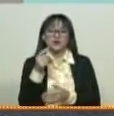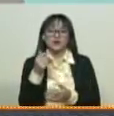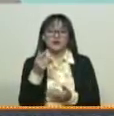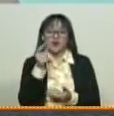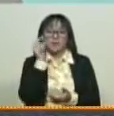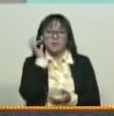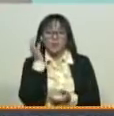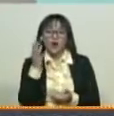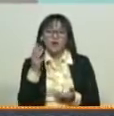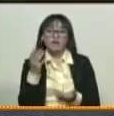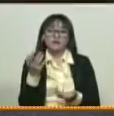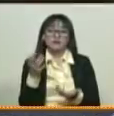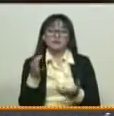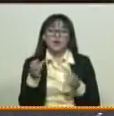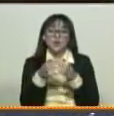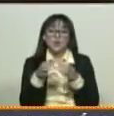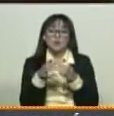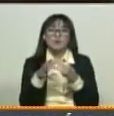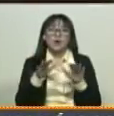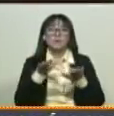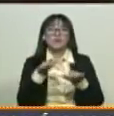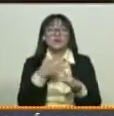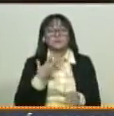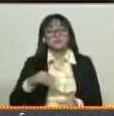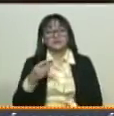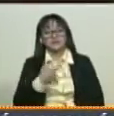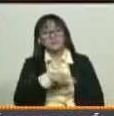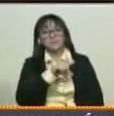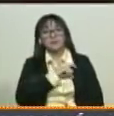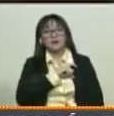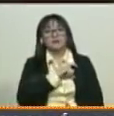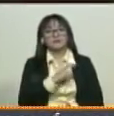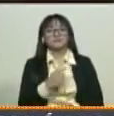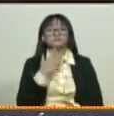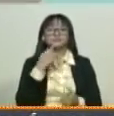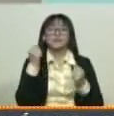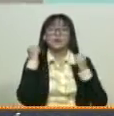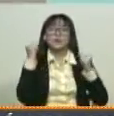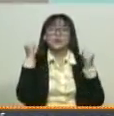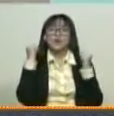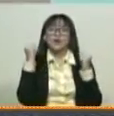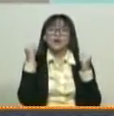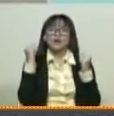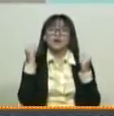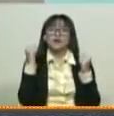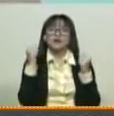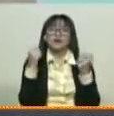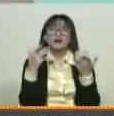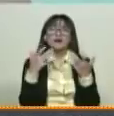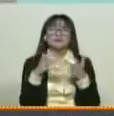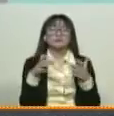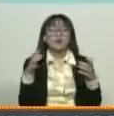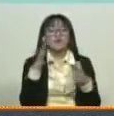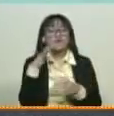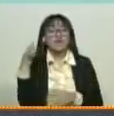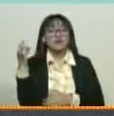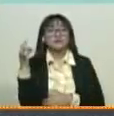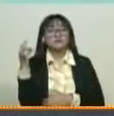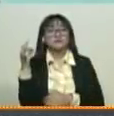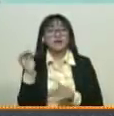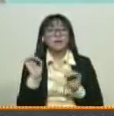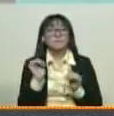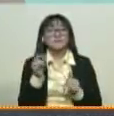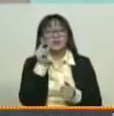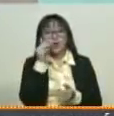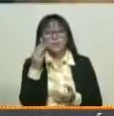militante de ese partido. Cuando aparece una huelga general de magnitud tremenda en Francia, empieza el